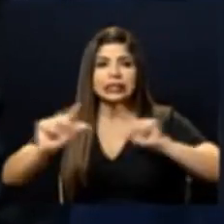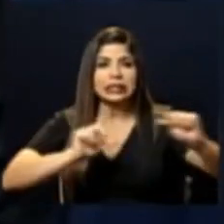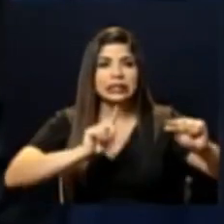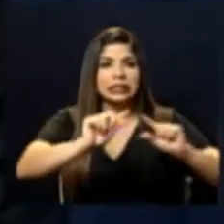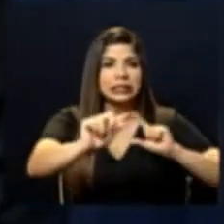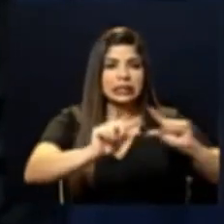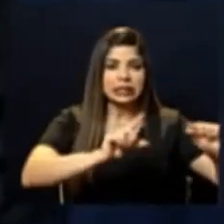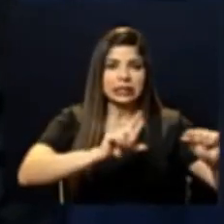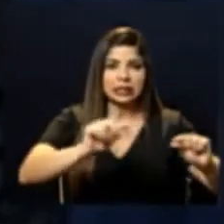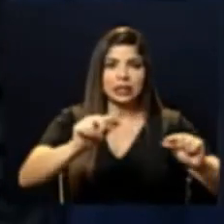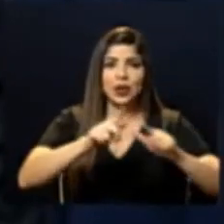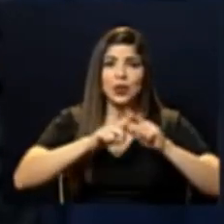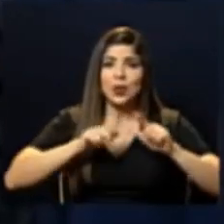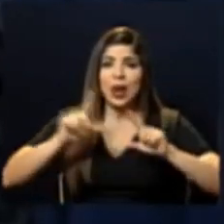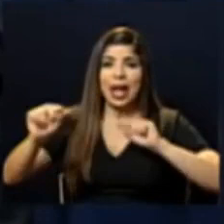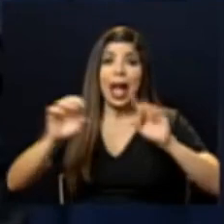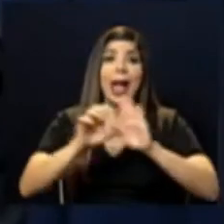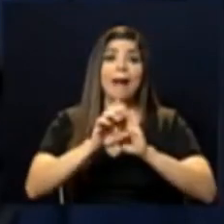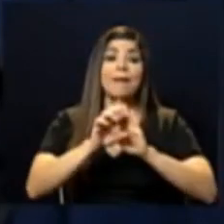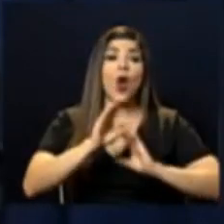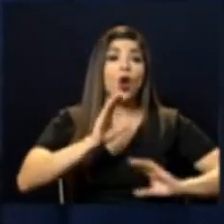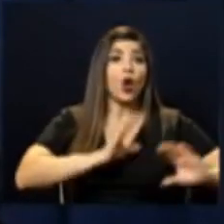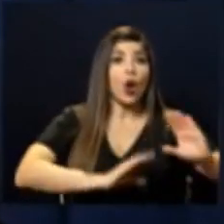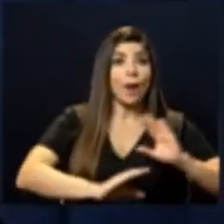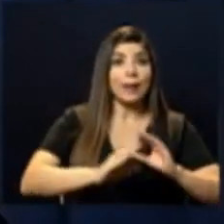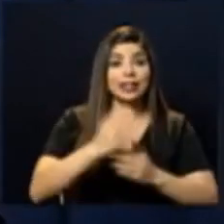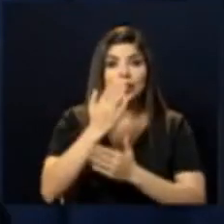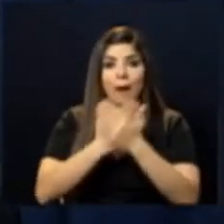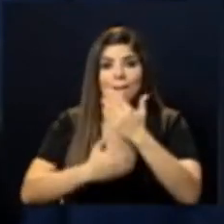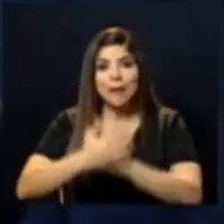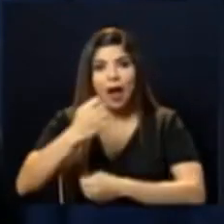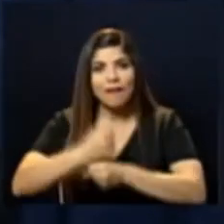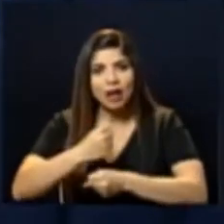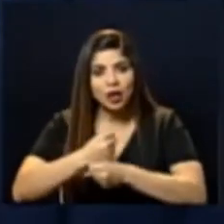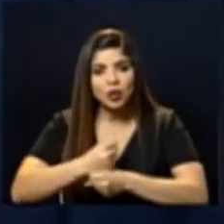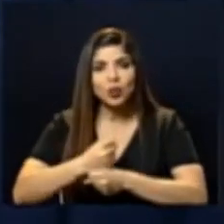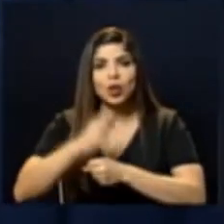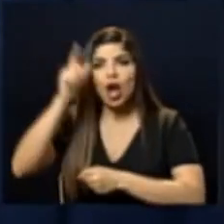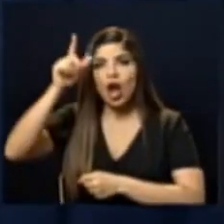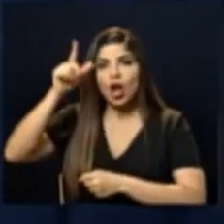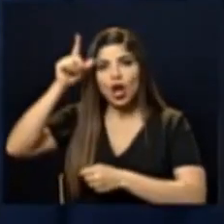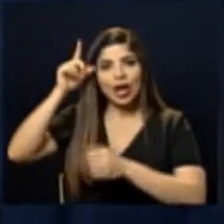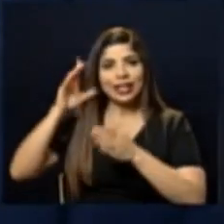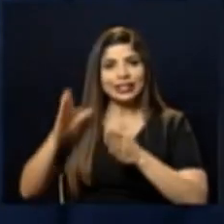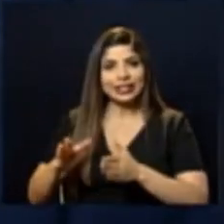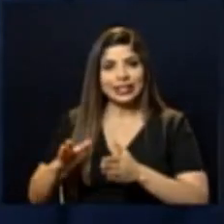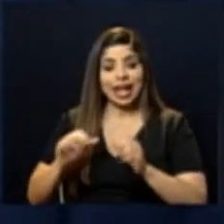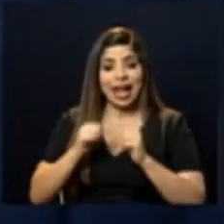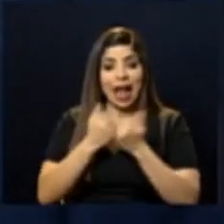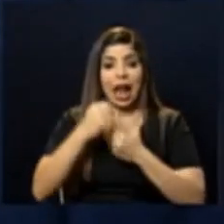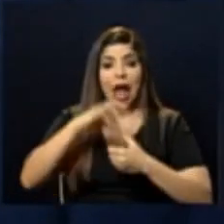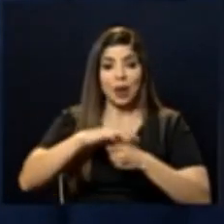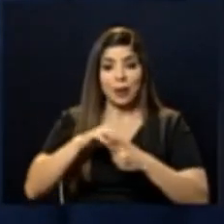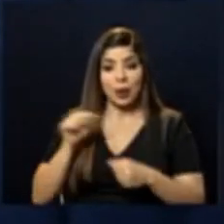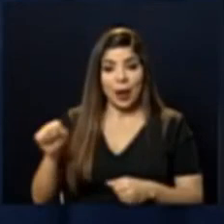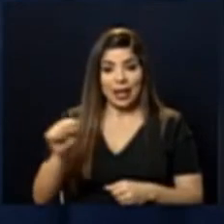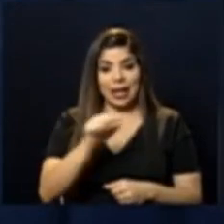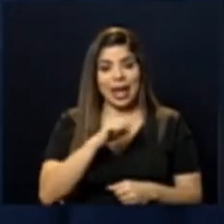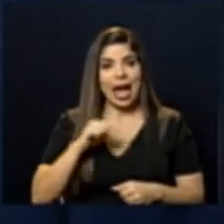otros sectores, como el comercio, la manufactura, la logística y el sector agropecuario.